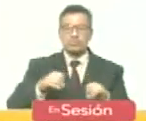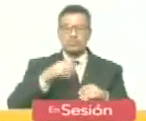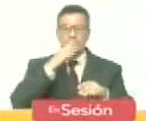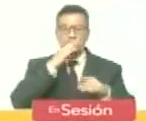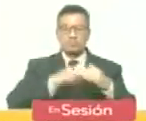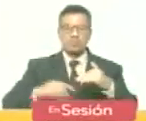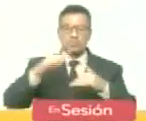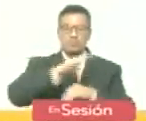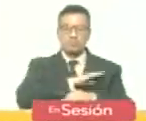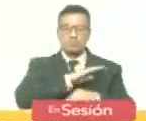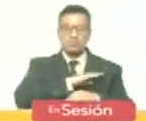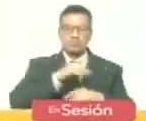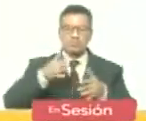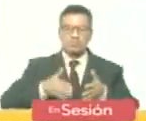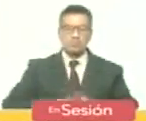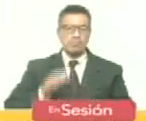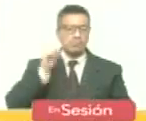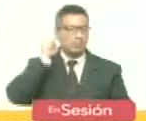Lucía.